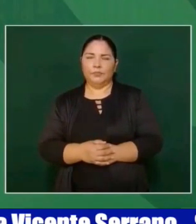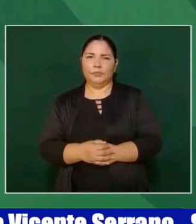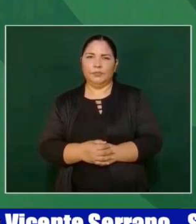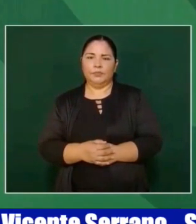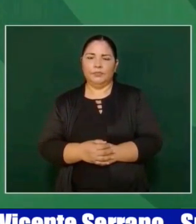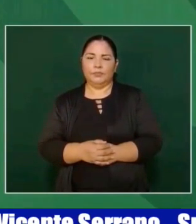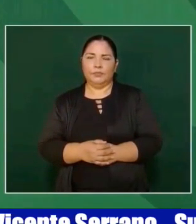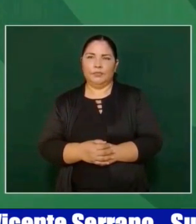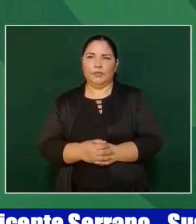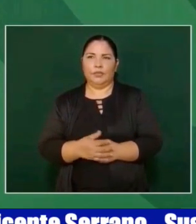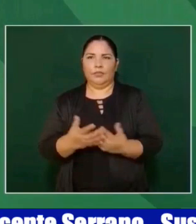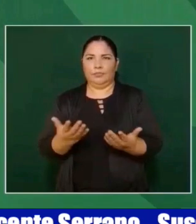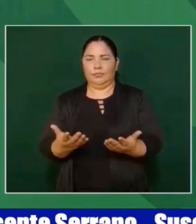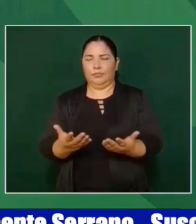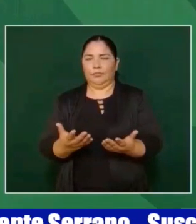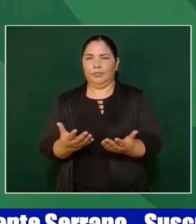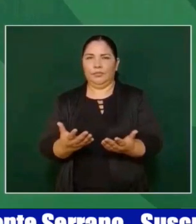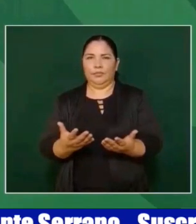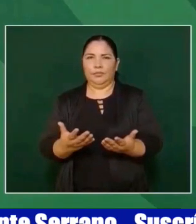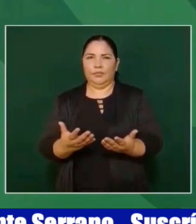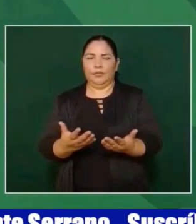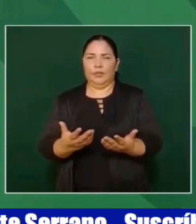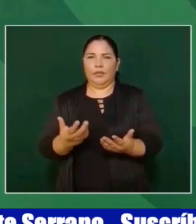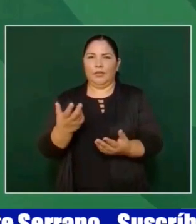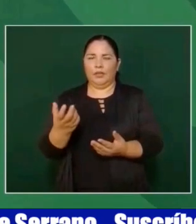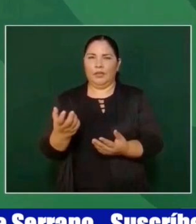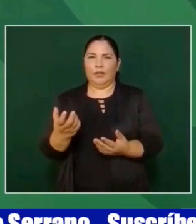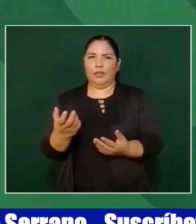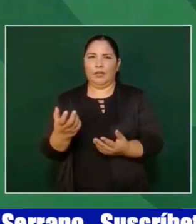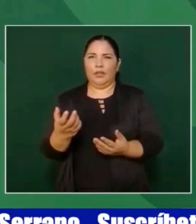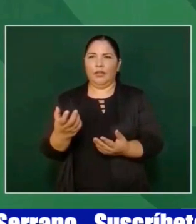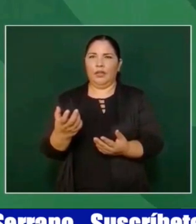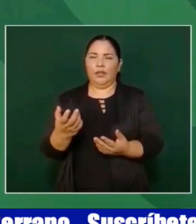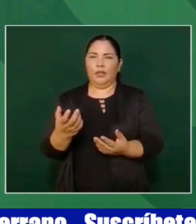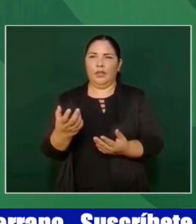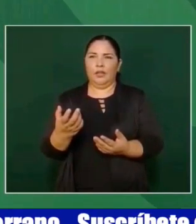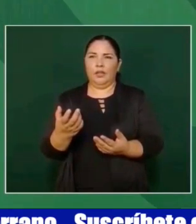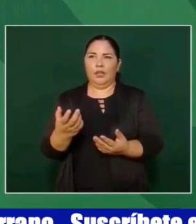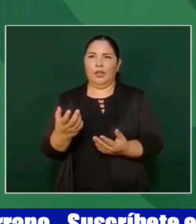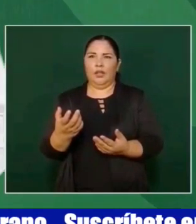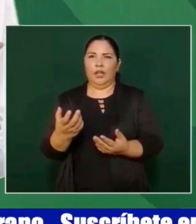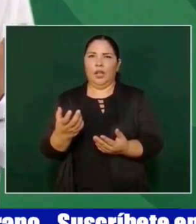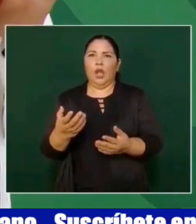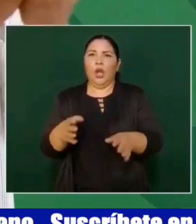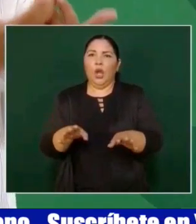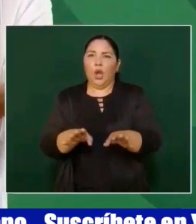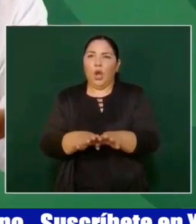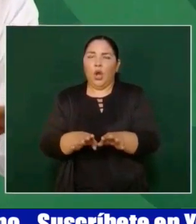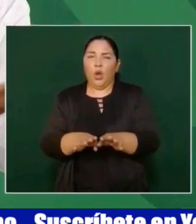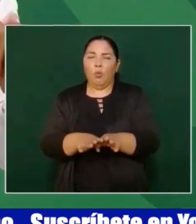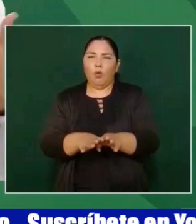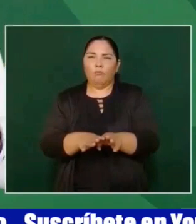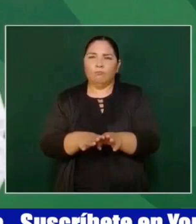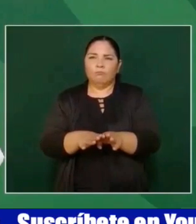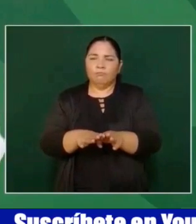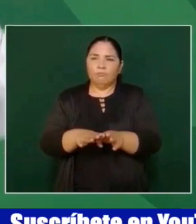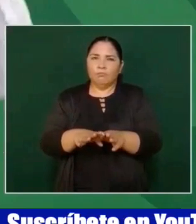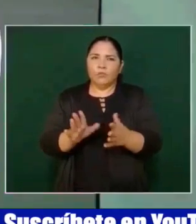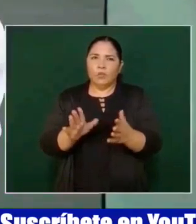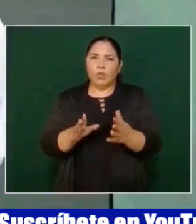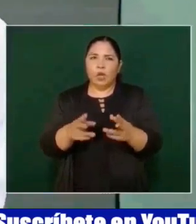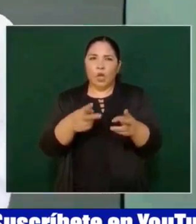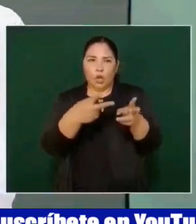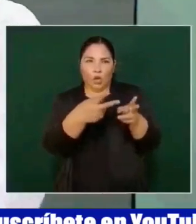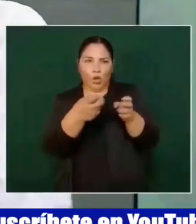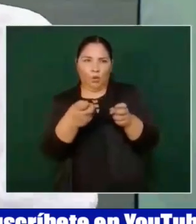Además de eso, para buscar legitimarse después